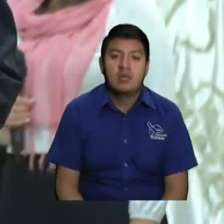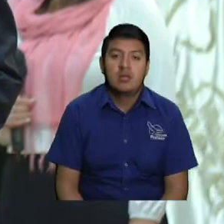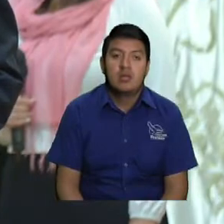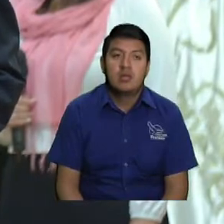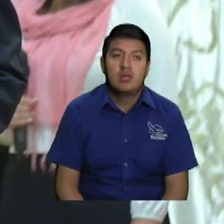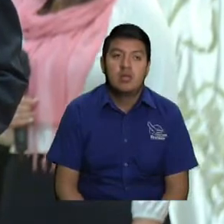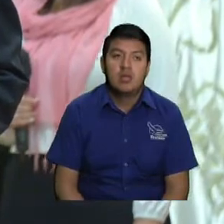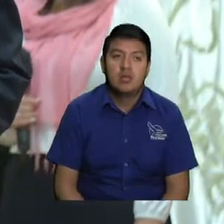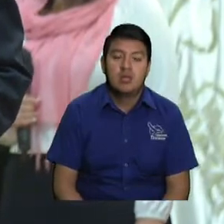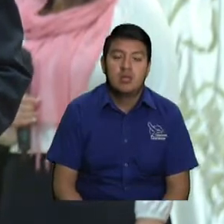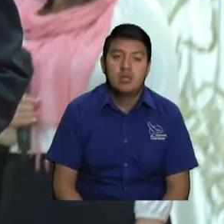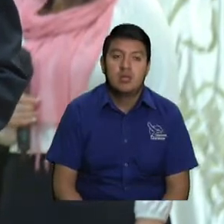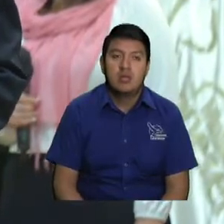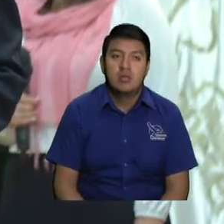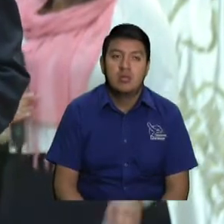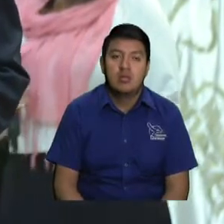¿Ah?